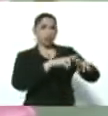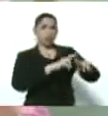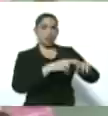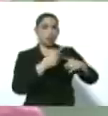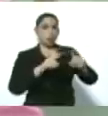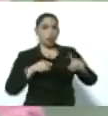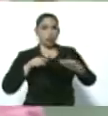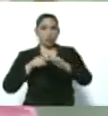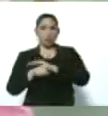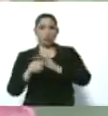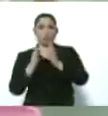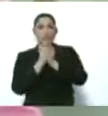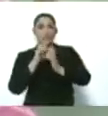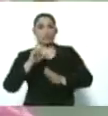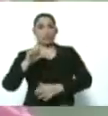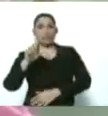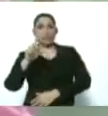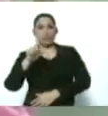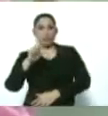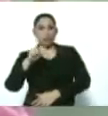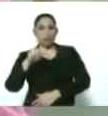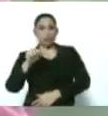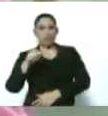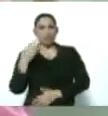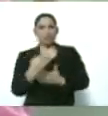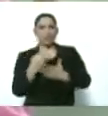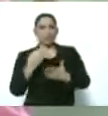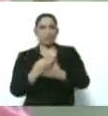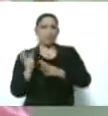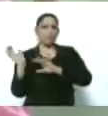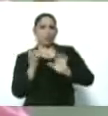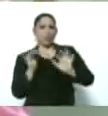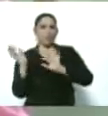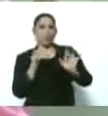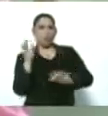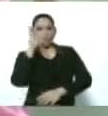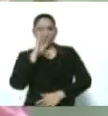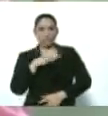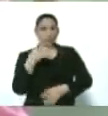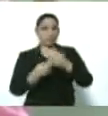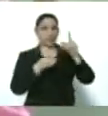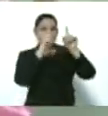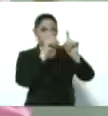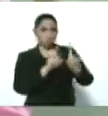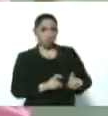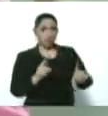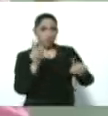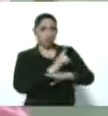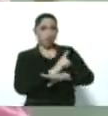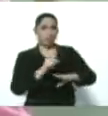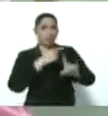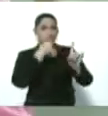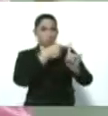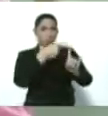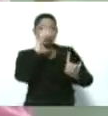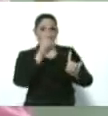de Guairén, pero siempre regresando de Brasil. Aquí se le aplicó la prueba rápida, salió positiva, y bueno, se le aplicó